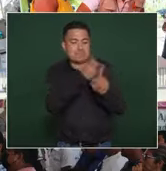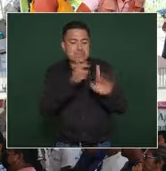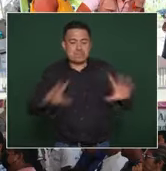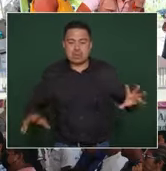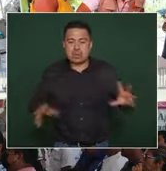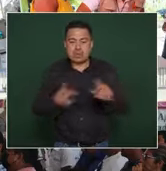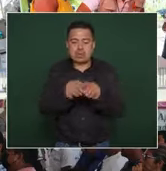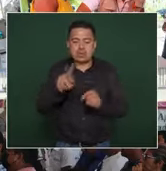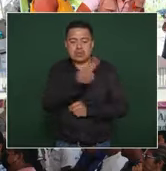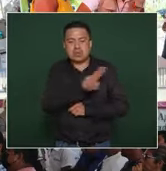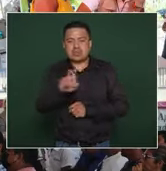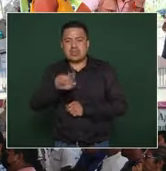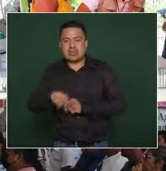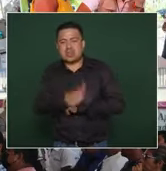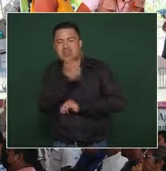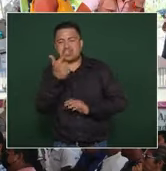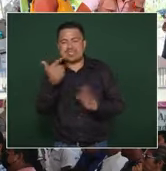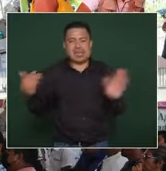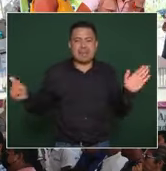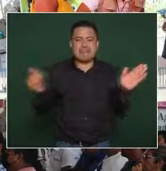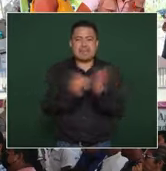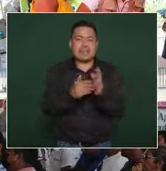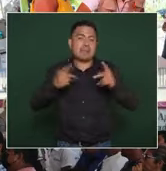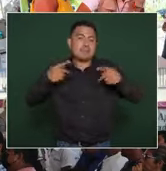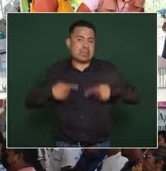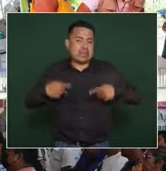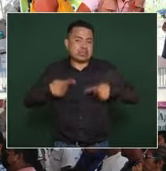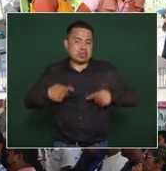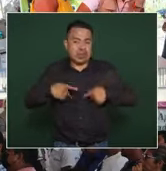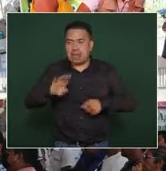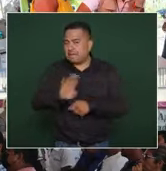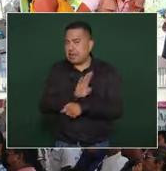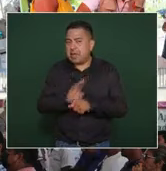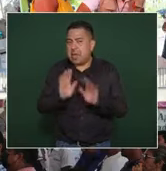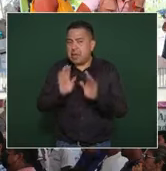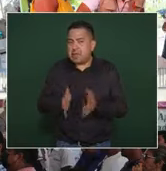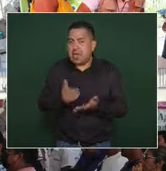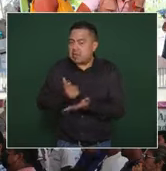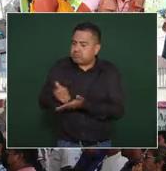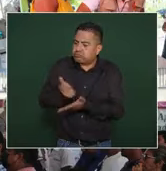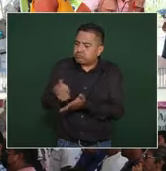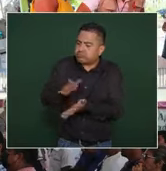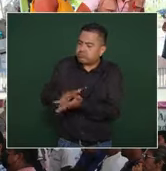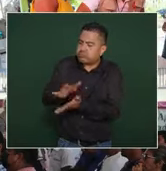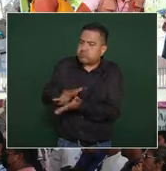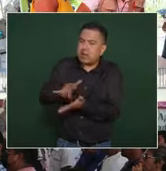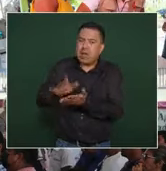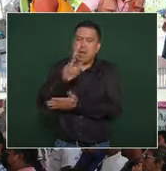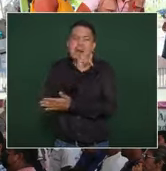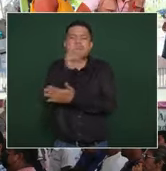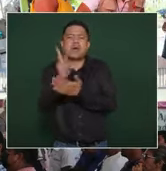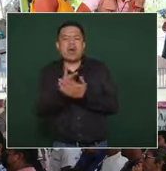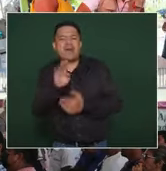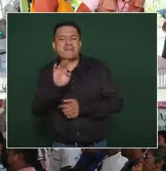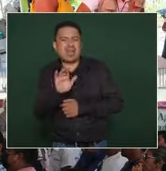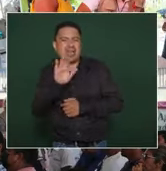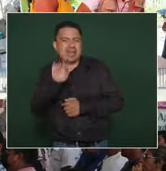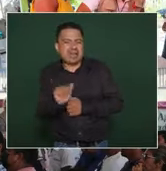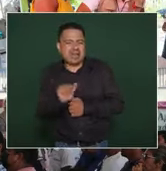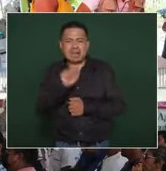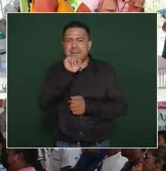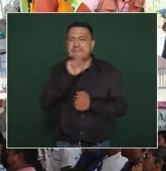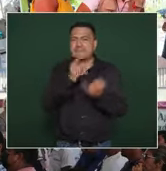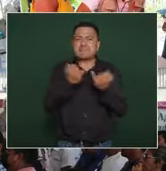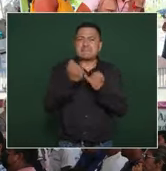a 212.000 beneficiarios que ya venían recibiendo sus apoyos en los programas y becas